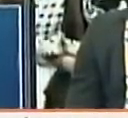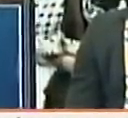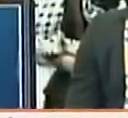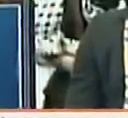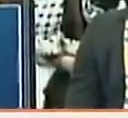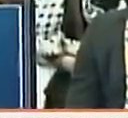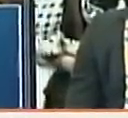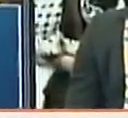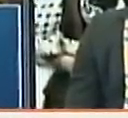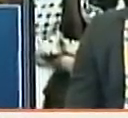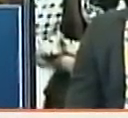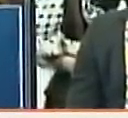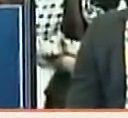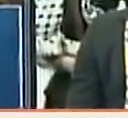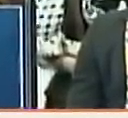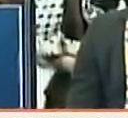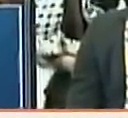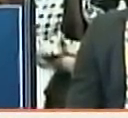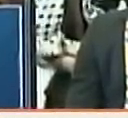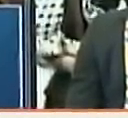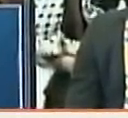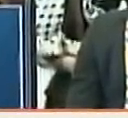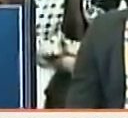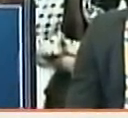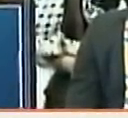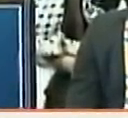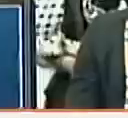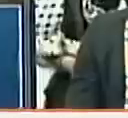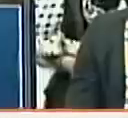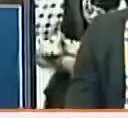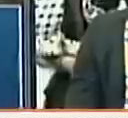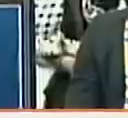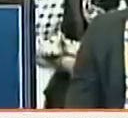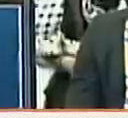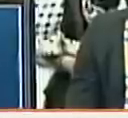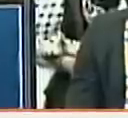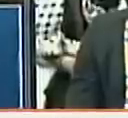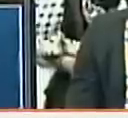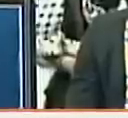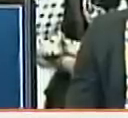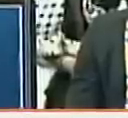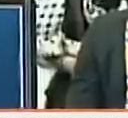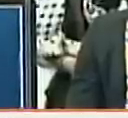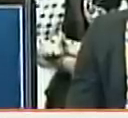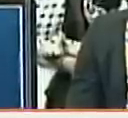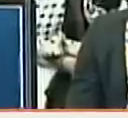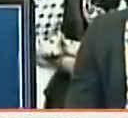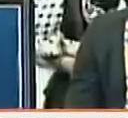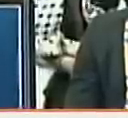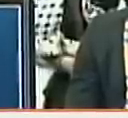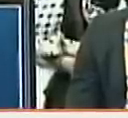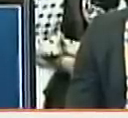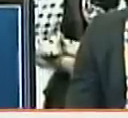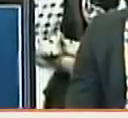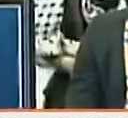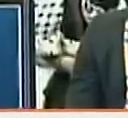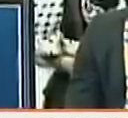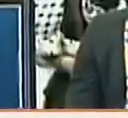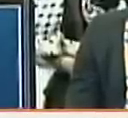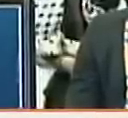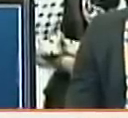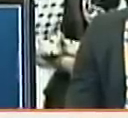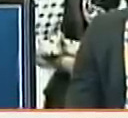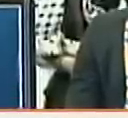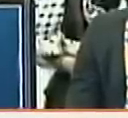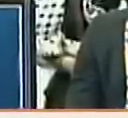Ante eso, ustedes saben que aquí en Venezuela hay una Asamblea Nacional Constituyente, tal cual está establecida en la Constitución, y